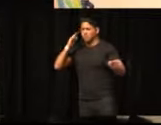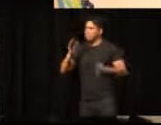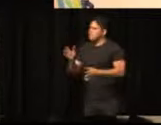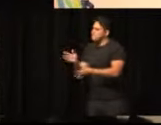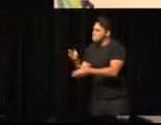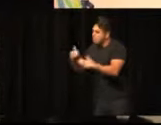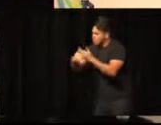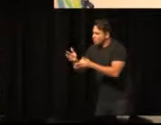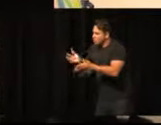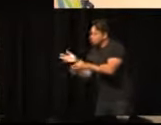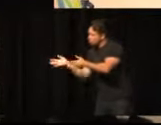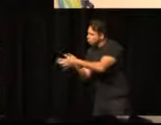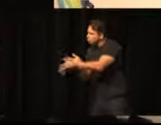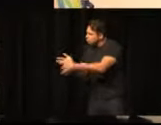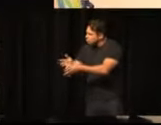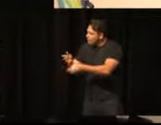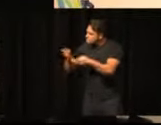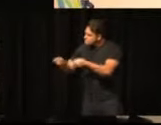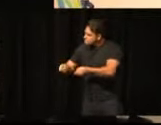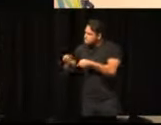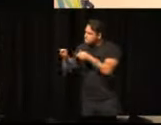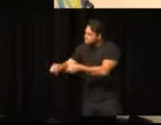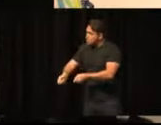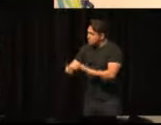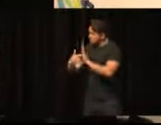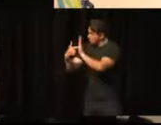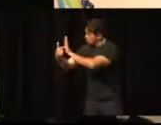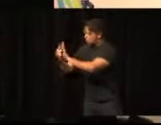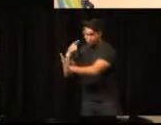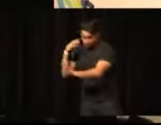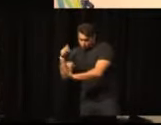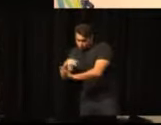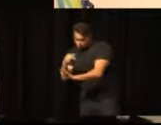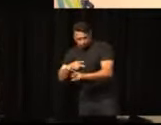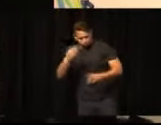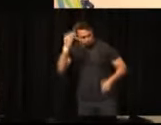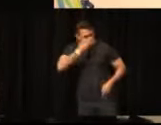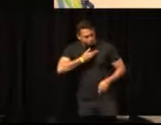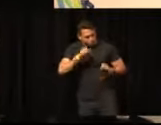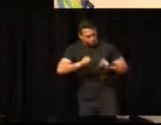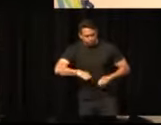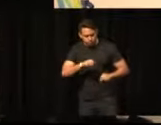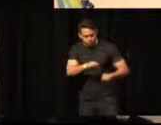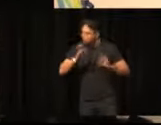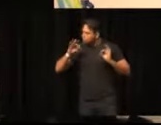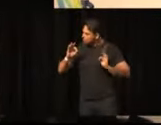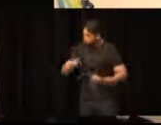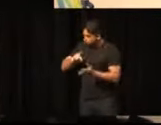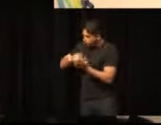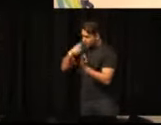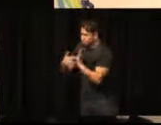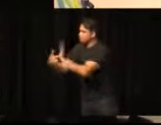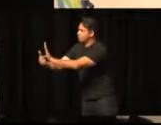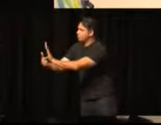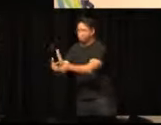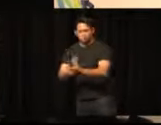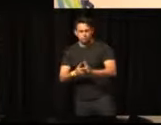conocimiento, necesariamente pasa por la demostración, y cada vez más hoy estamos haciendo otro